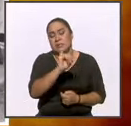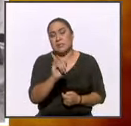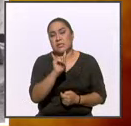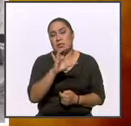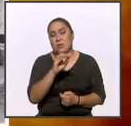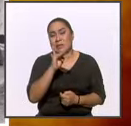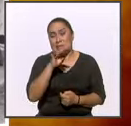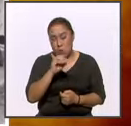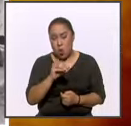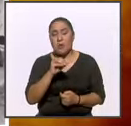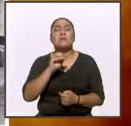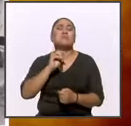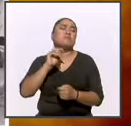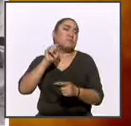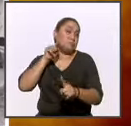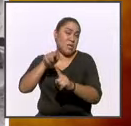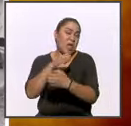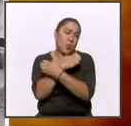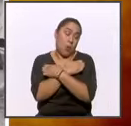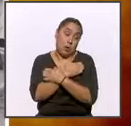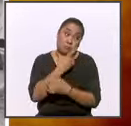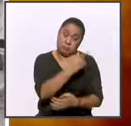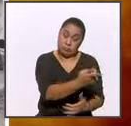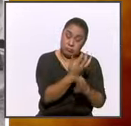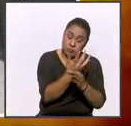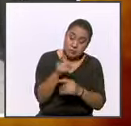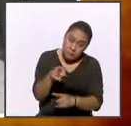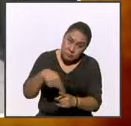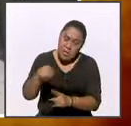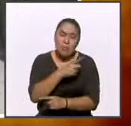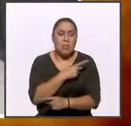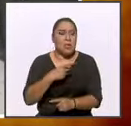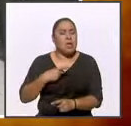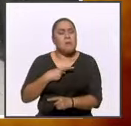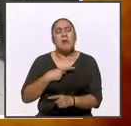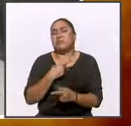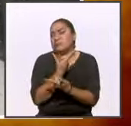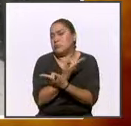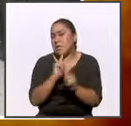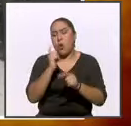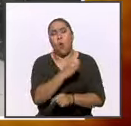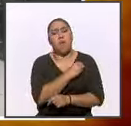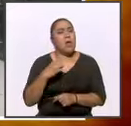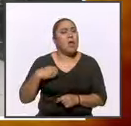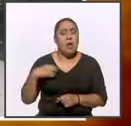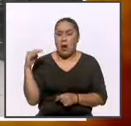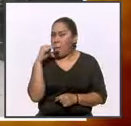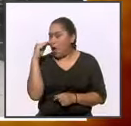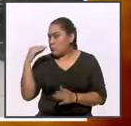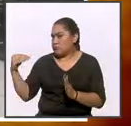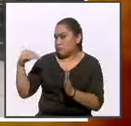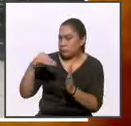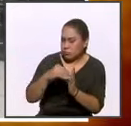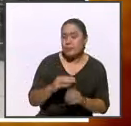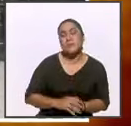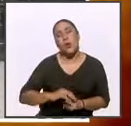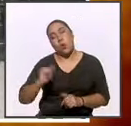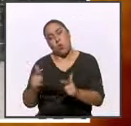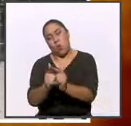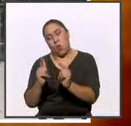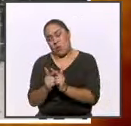relativo a la educación sostuvo que ésta debía ser laica, obligatoria y gratuita. El otro bloque,